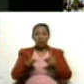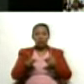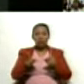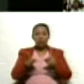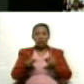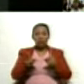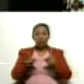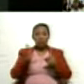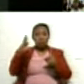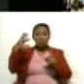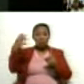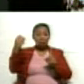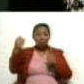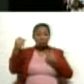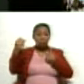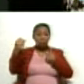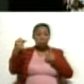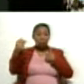van a entender algunos